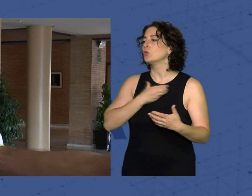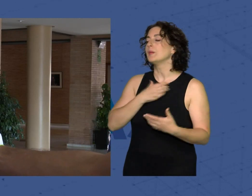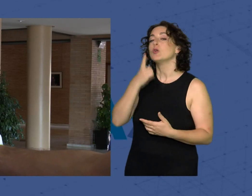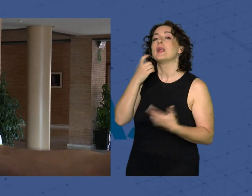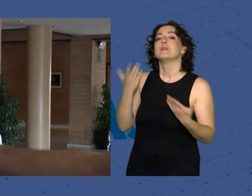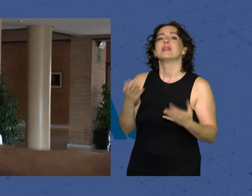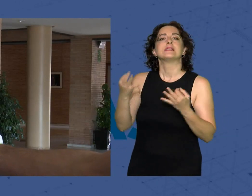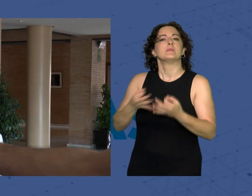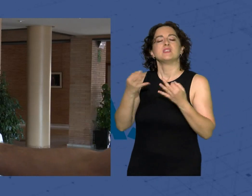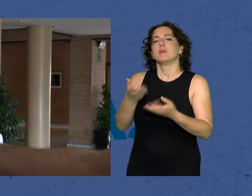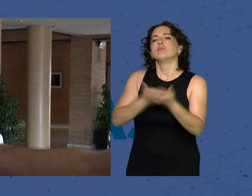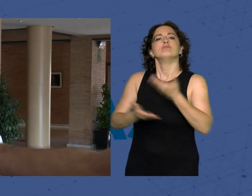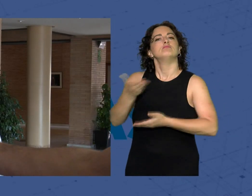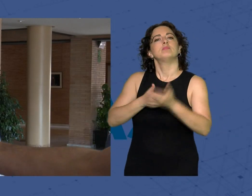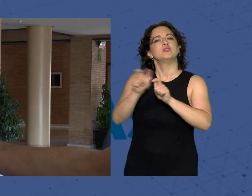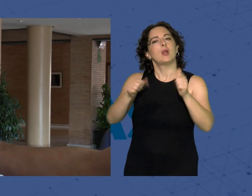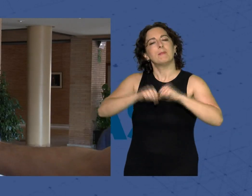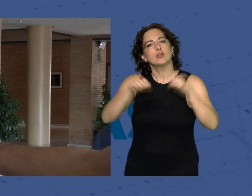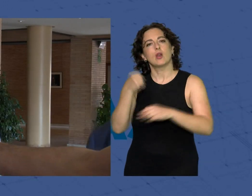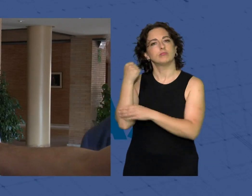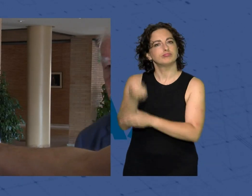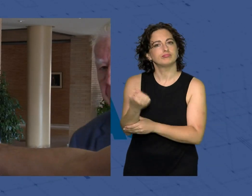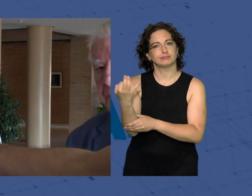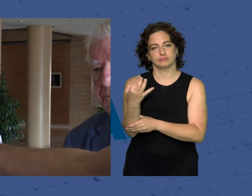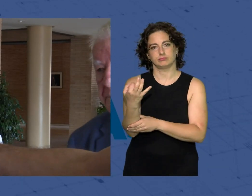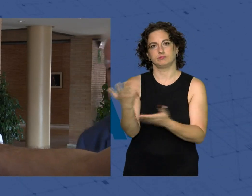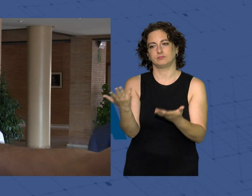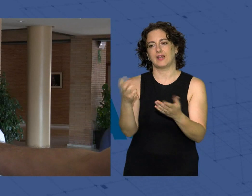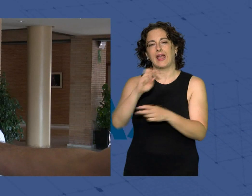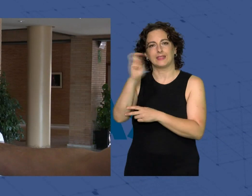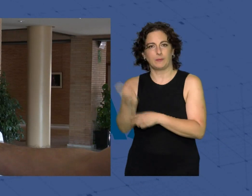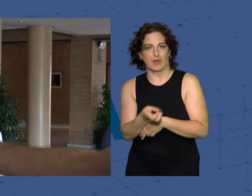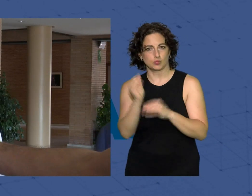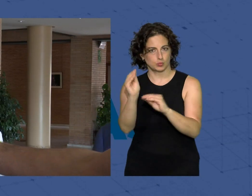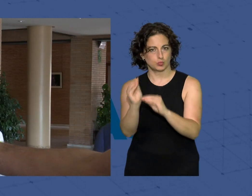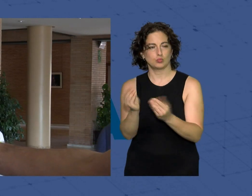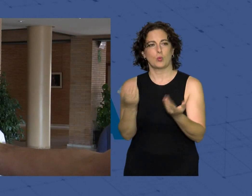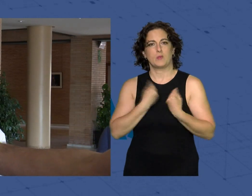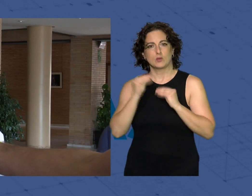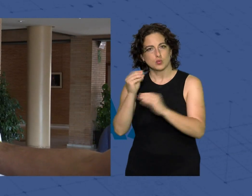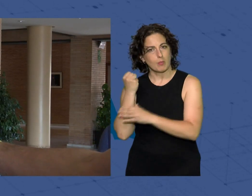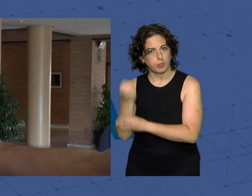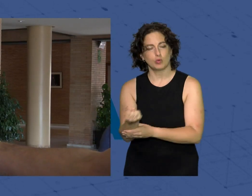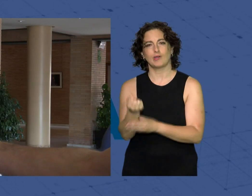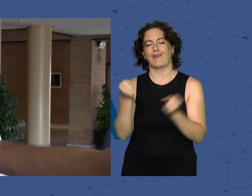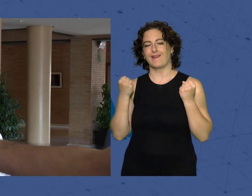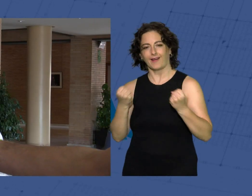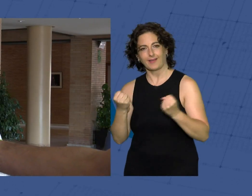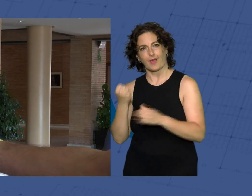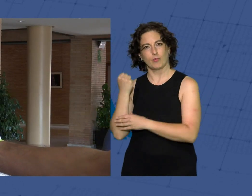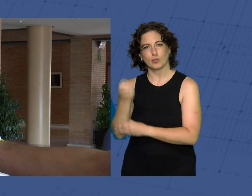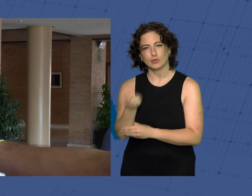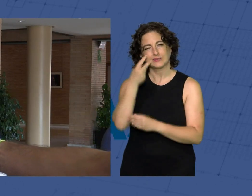almería siempre en colaboración con los mayores apoyando su actividad apoyando su vida apoyando su energía toda esa